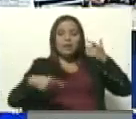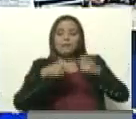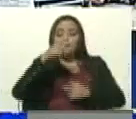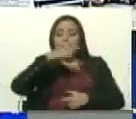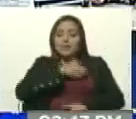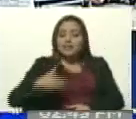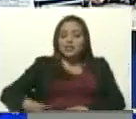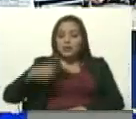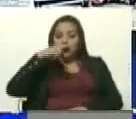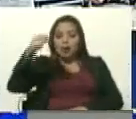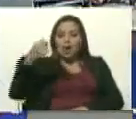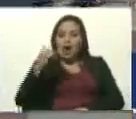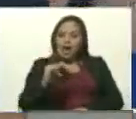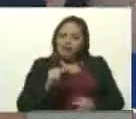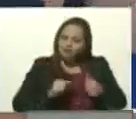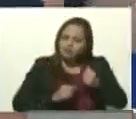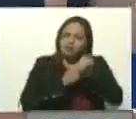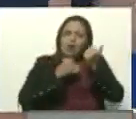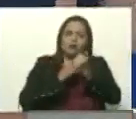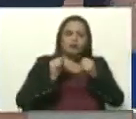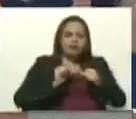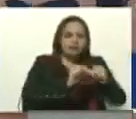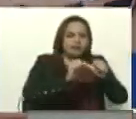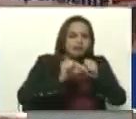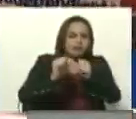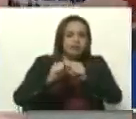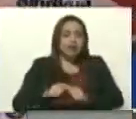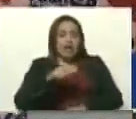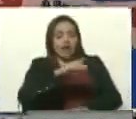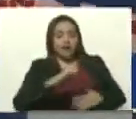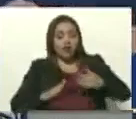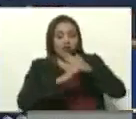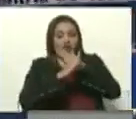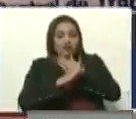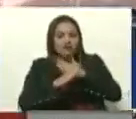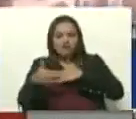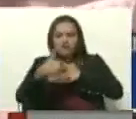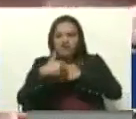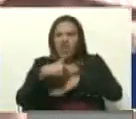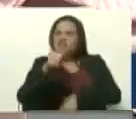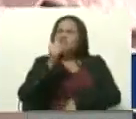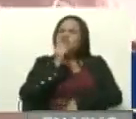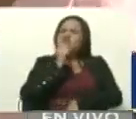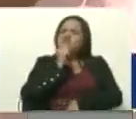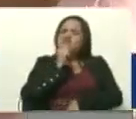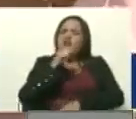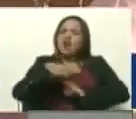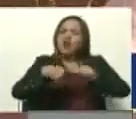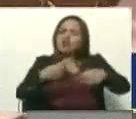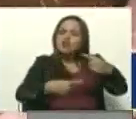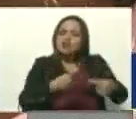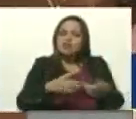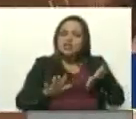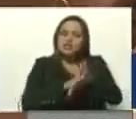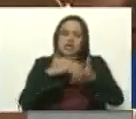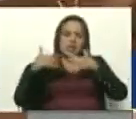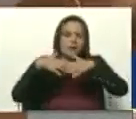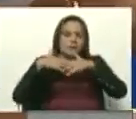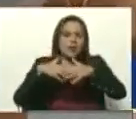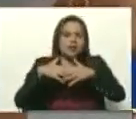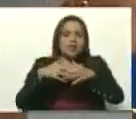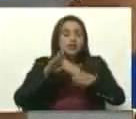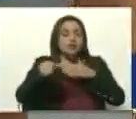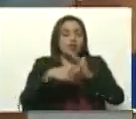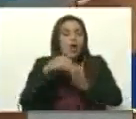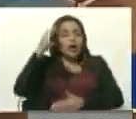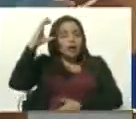Maduro ha venido consolidando. Este bloqueo se dirigió también a afectar a al sector empresarial en sus